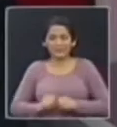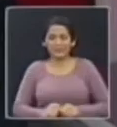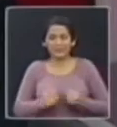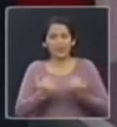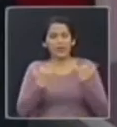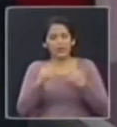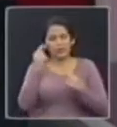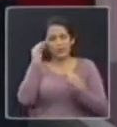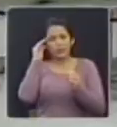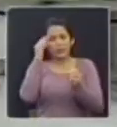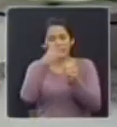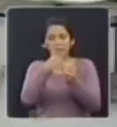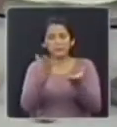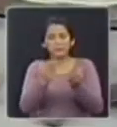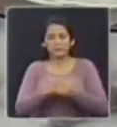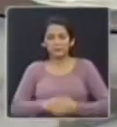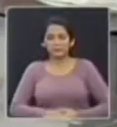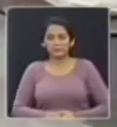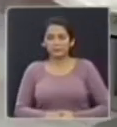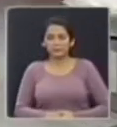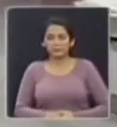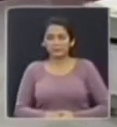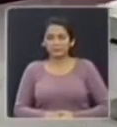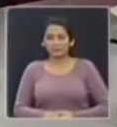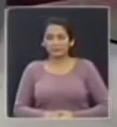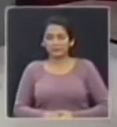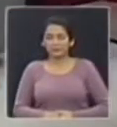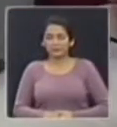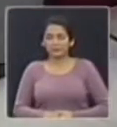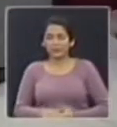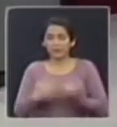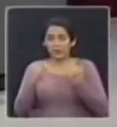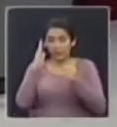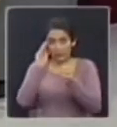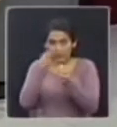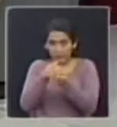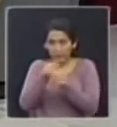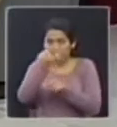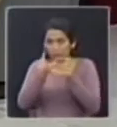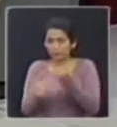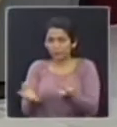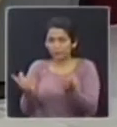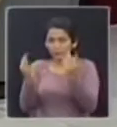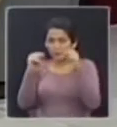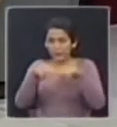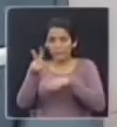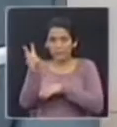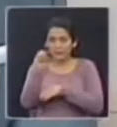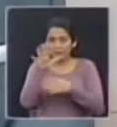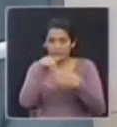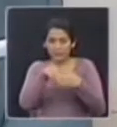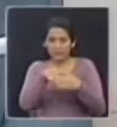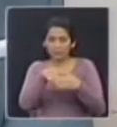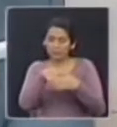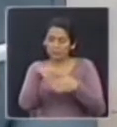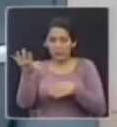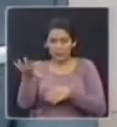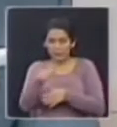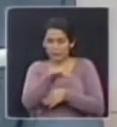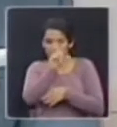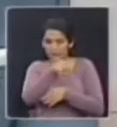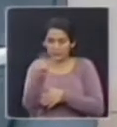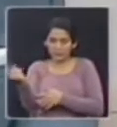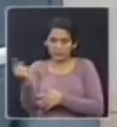con esta feria? Esperamos en esta edición la visita de 20.000 clientes potenciales y sobre todo el objetivo